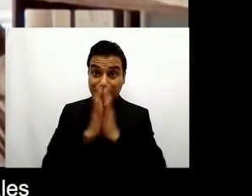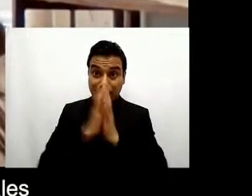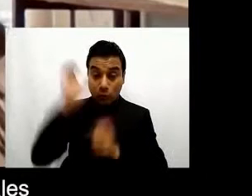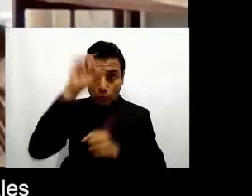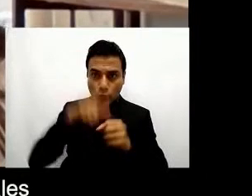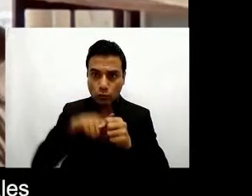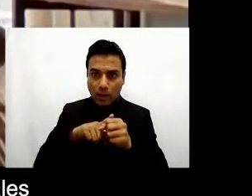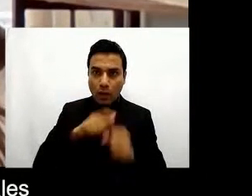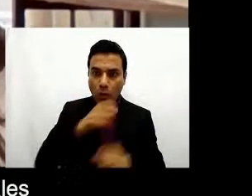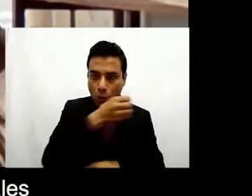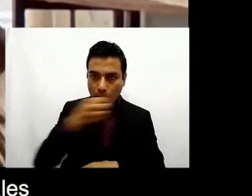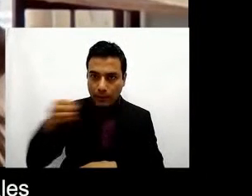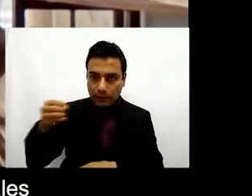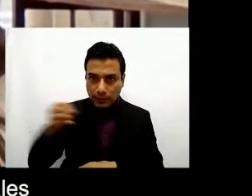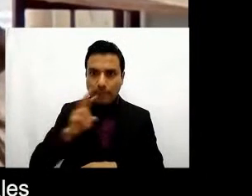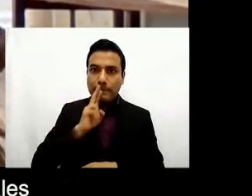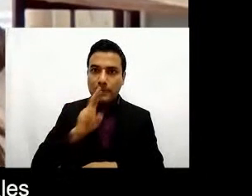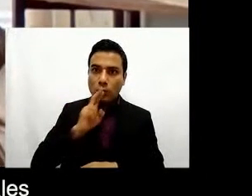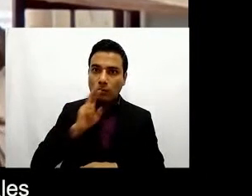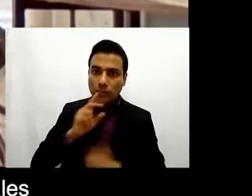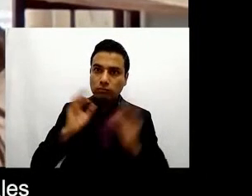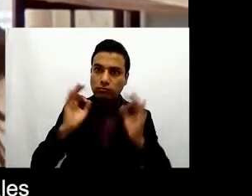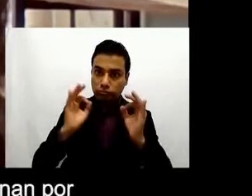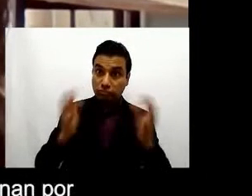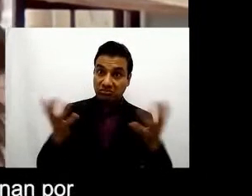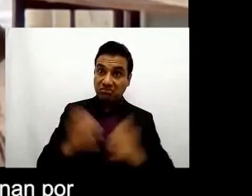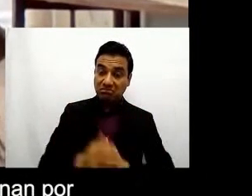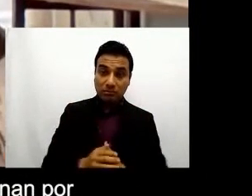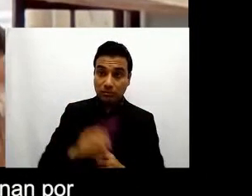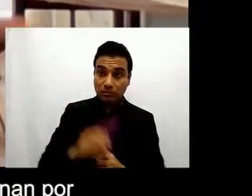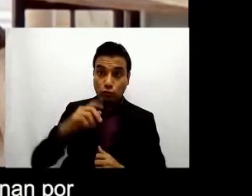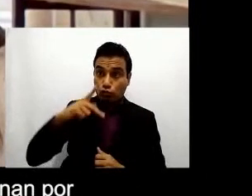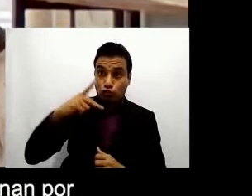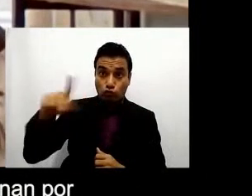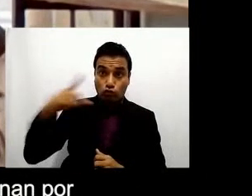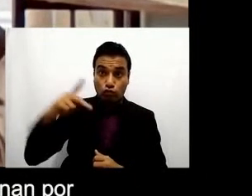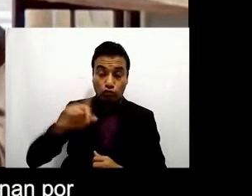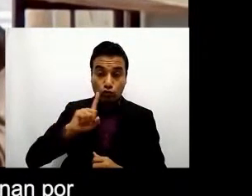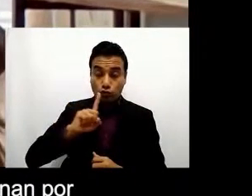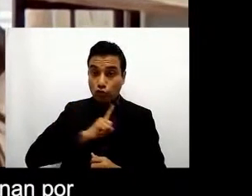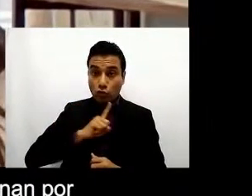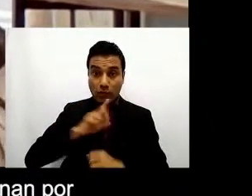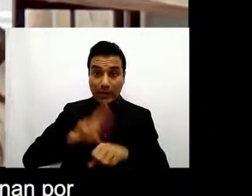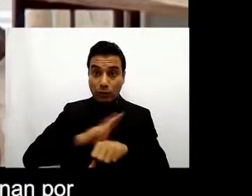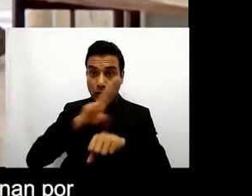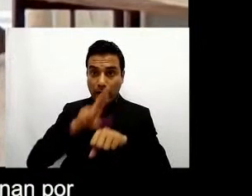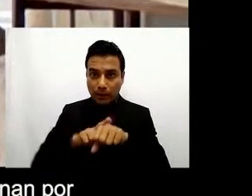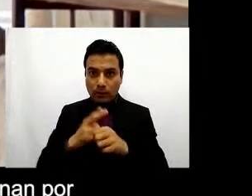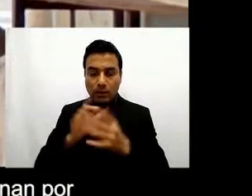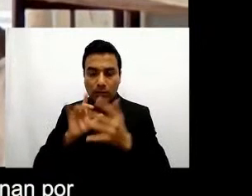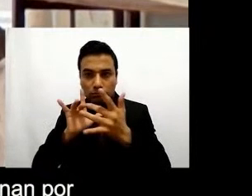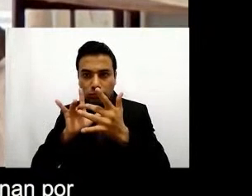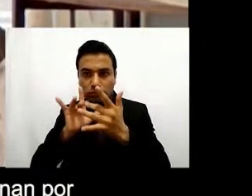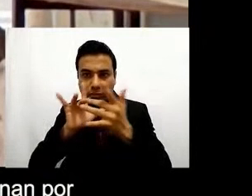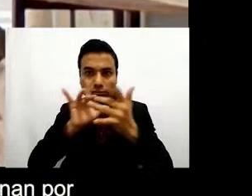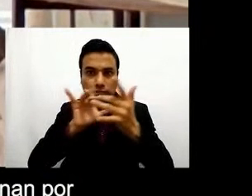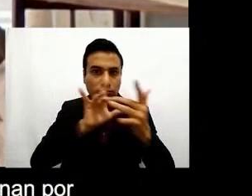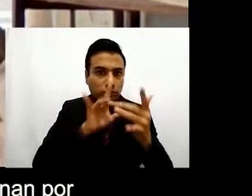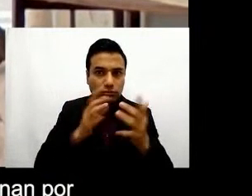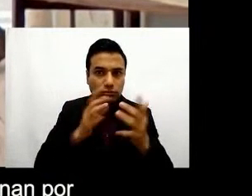quienes de manera cada vez más orgánica se identifican entre sí,